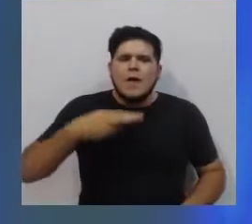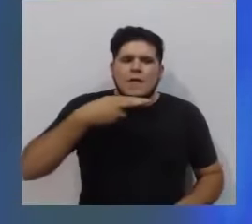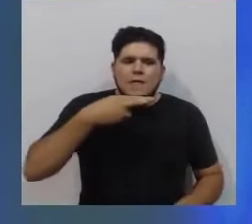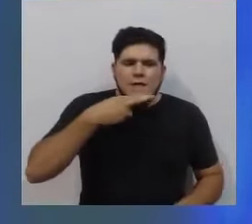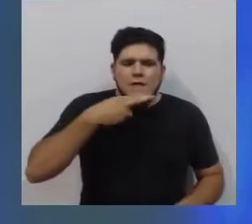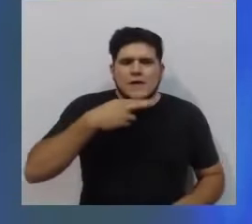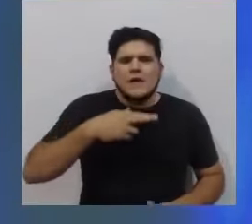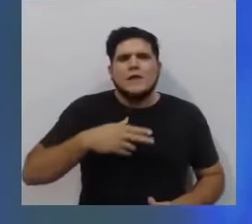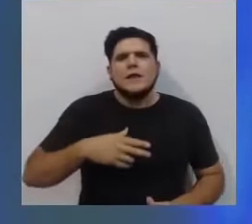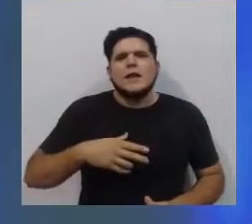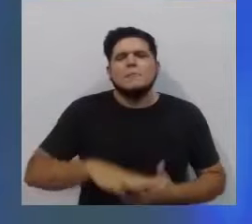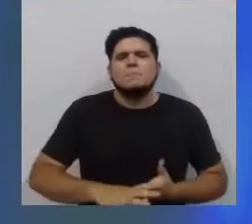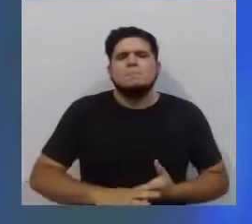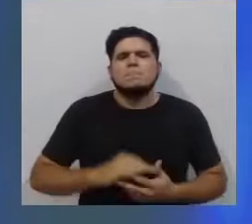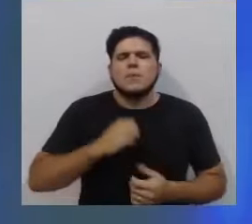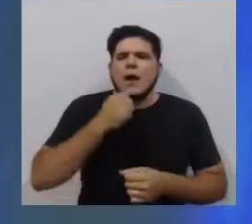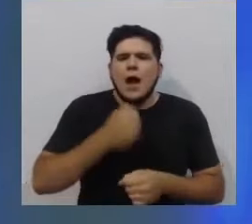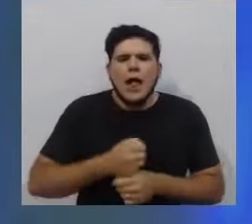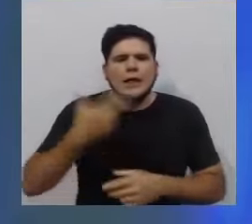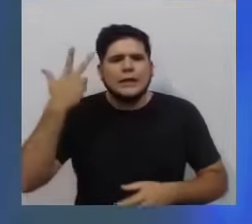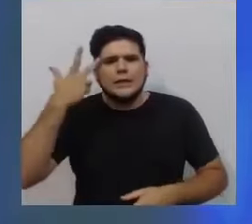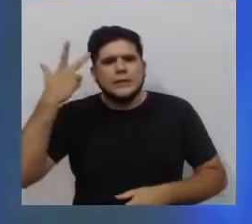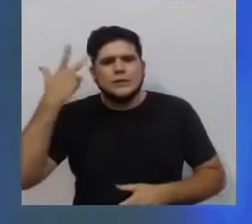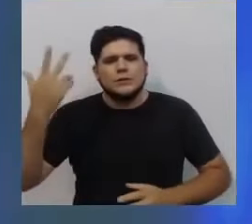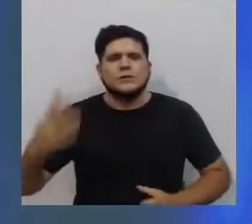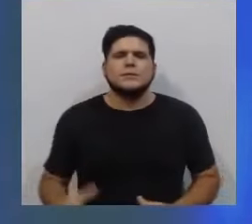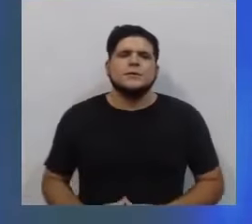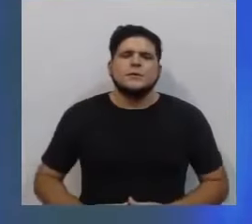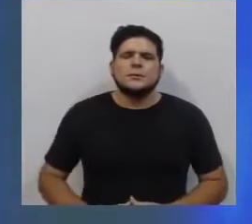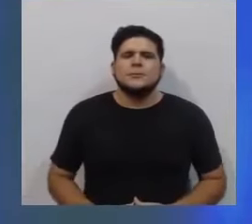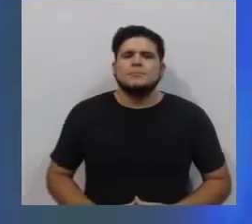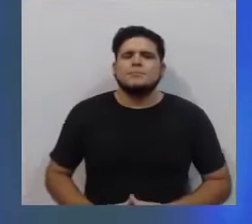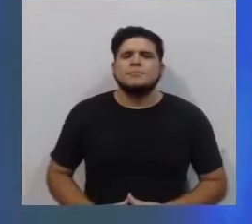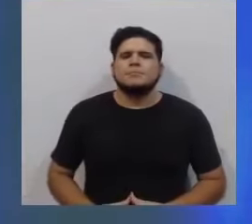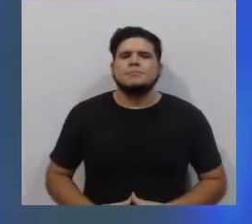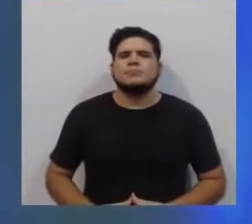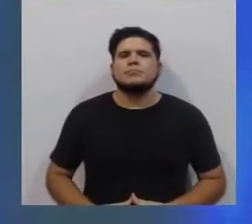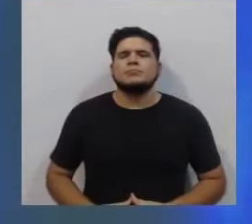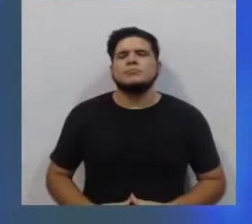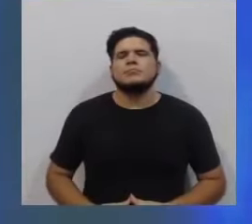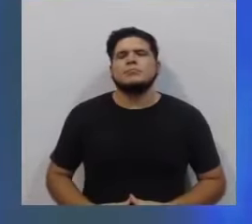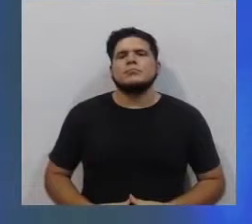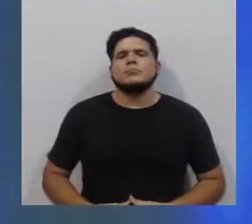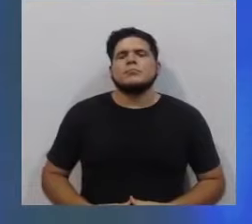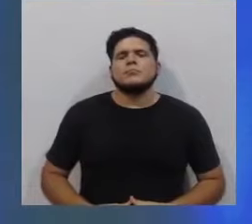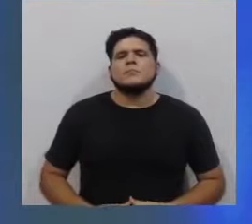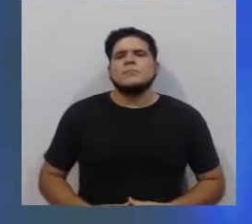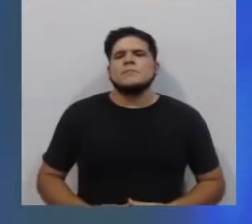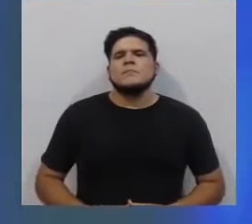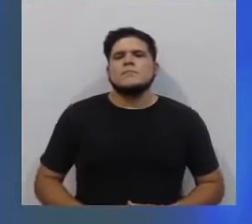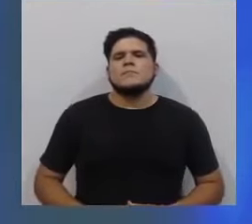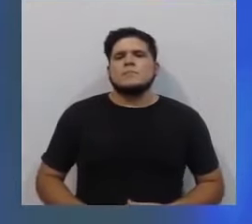en el espíritu para una mente espiritual para una mente espiritual